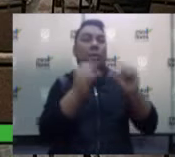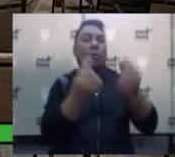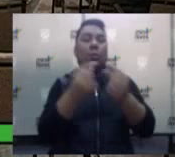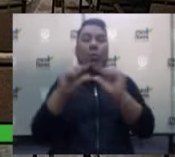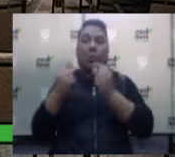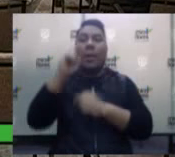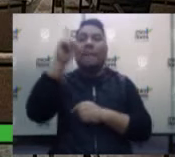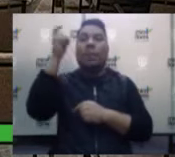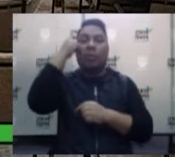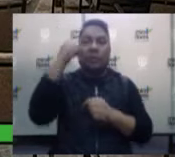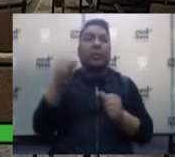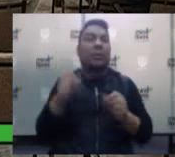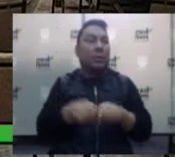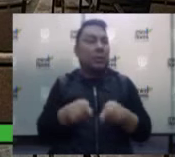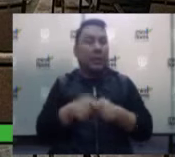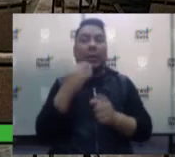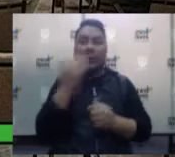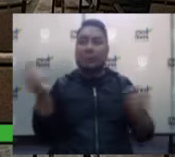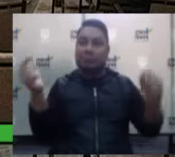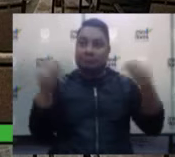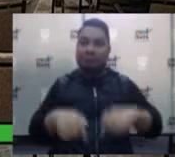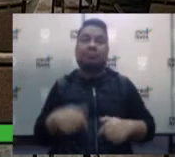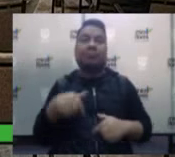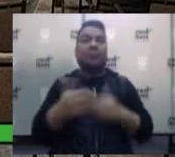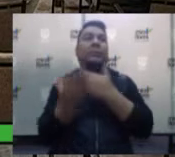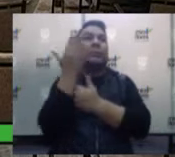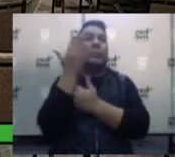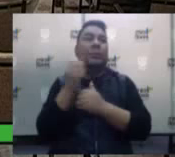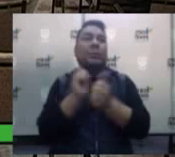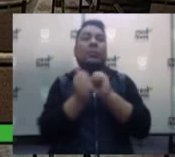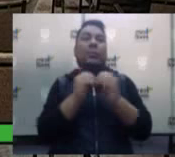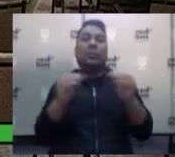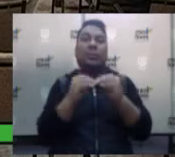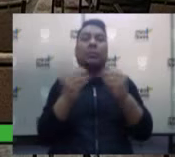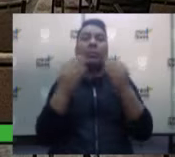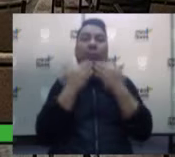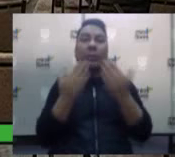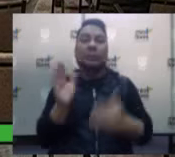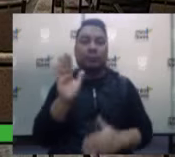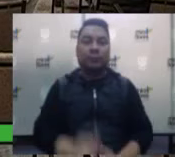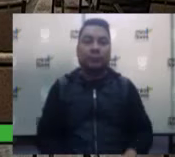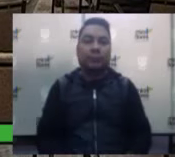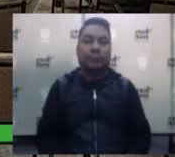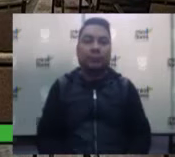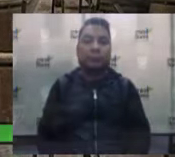políticas que nos han acompañado en esta mañana democrática. Muchísimas gracias.